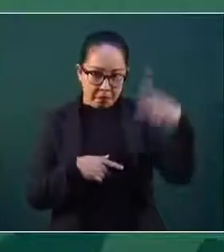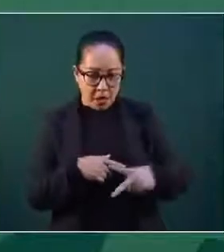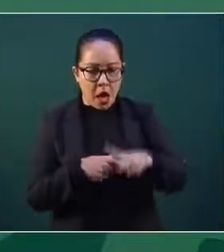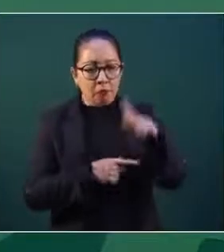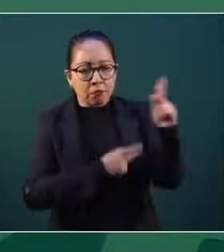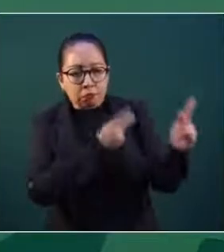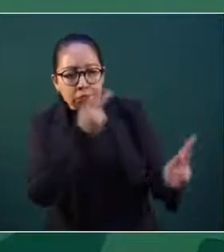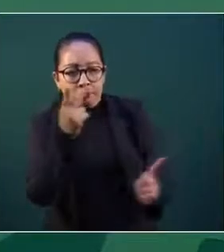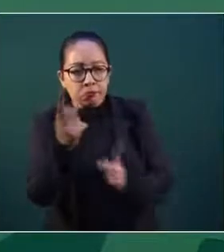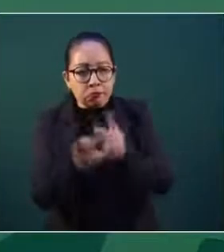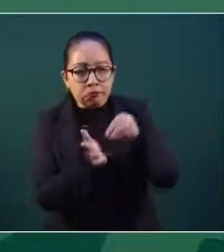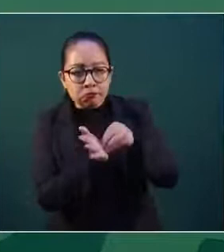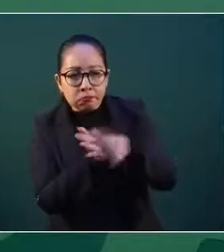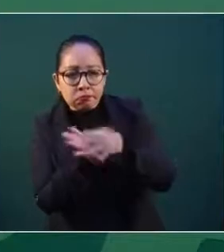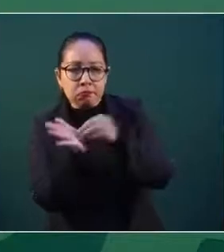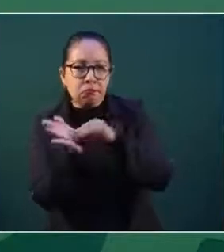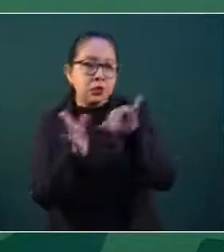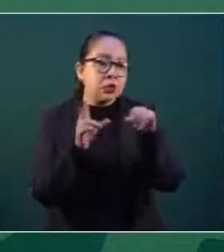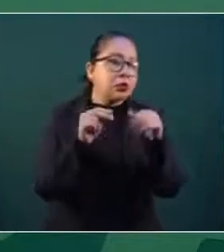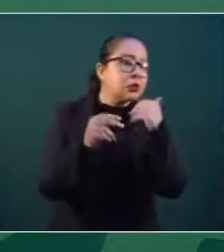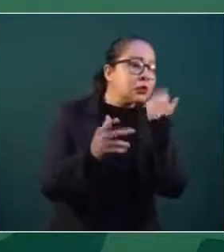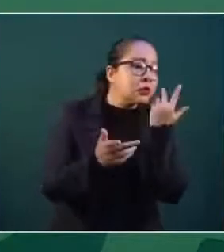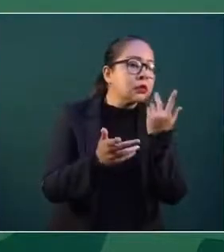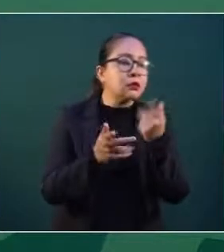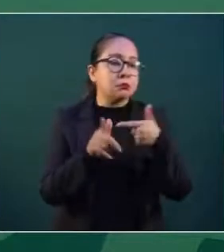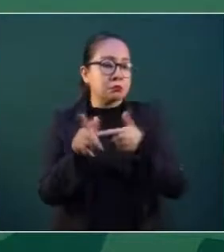Entonces, eso no existía.